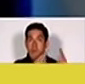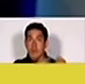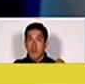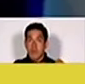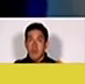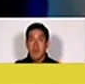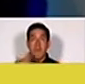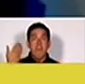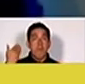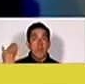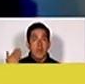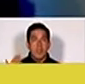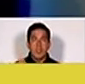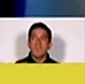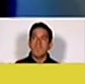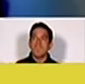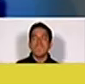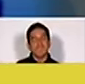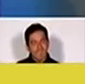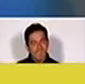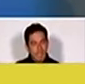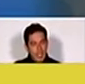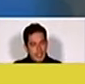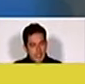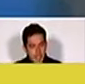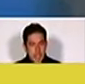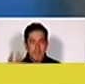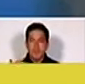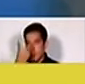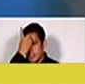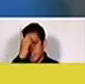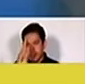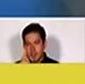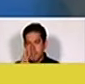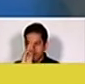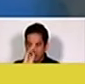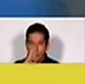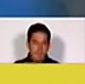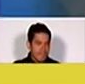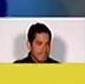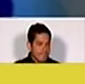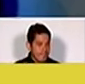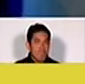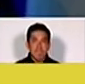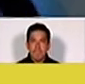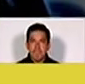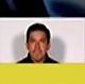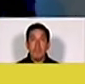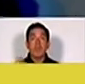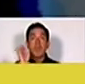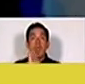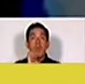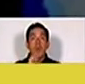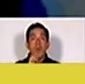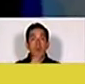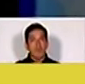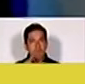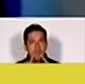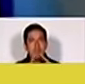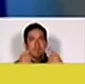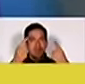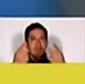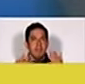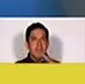políticos de reconocer la decisión democrática del pueblo en las urnas. El pueblo se pronunció en paz